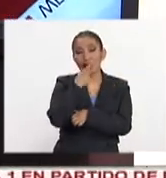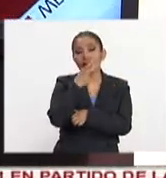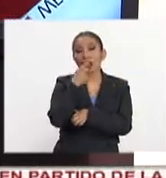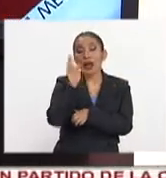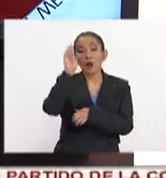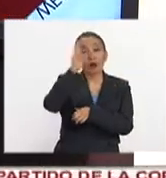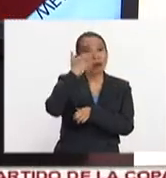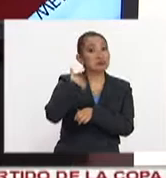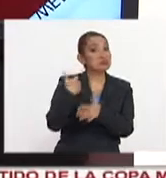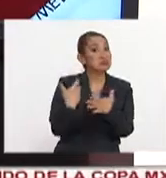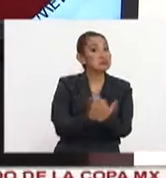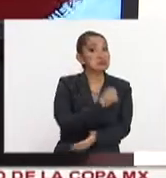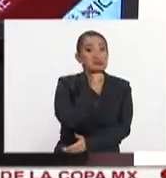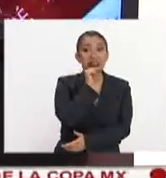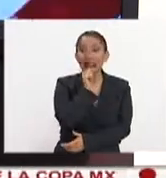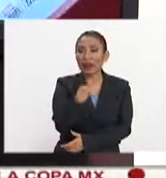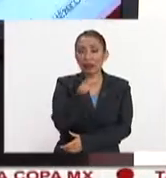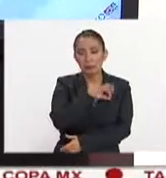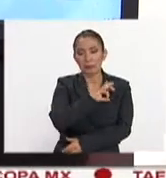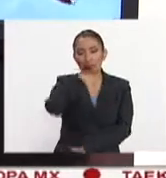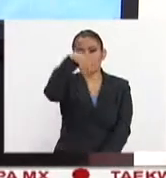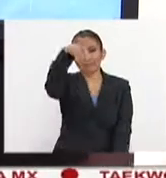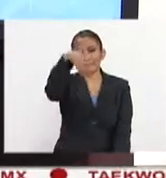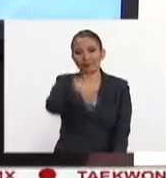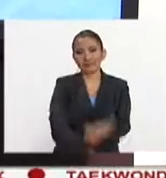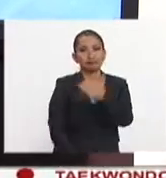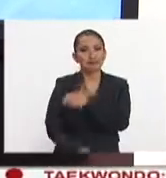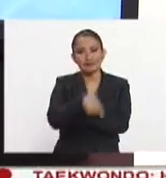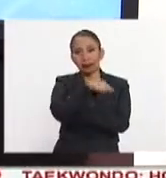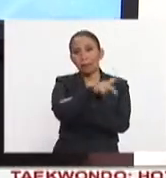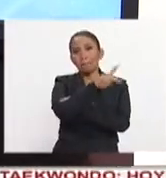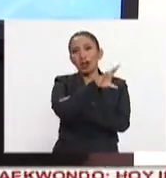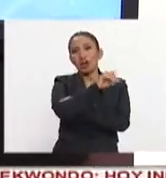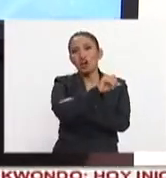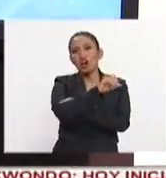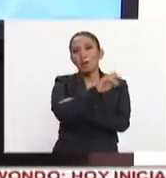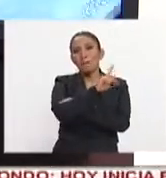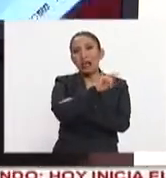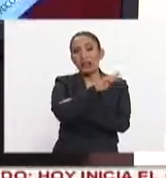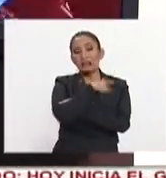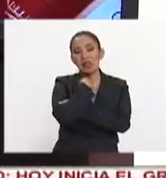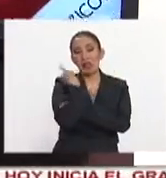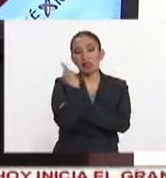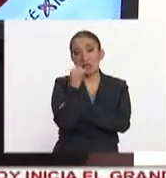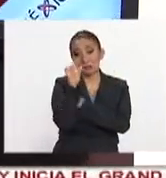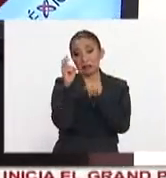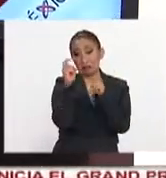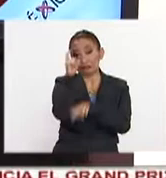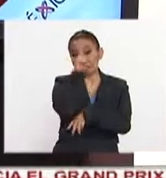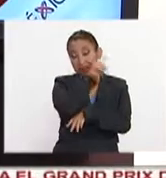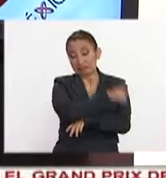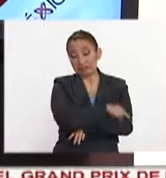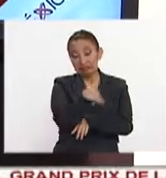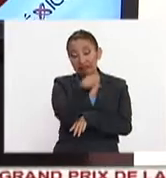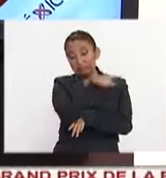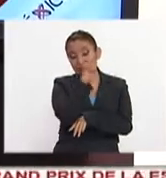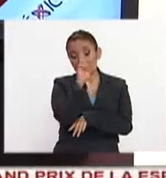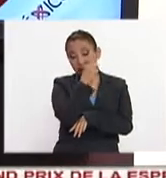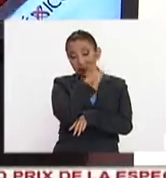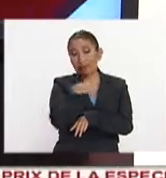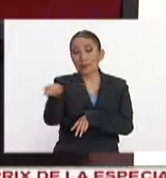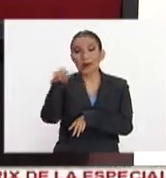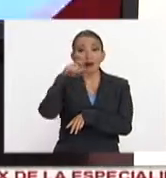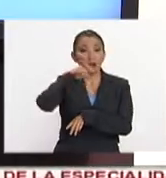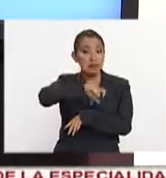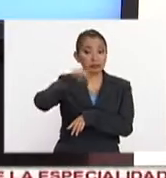si Pumas no consigue la victoria, podría caer la guillotina sobre Paco Palencia. El tema está complicado en los Pumas, pero también